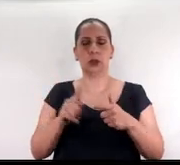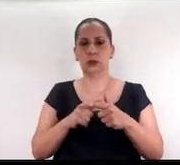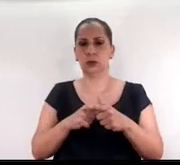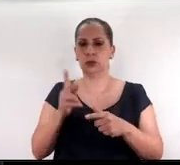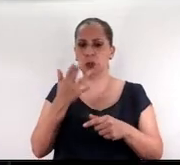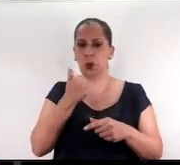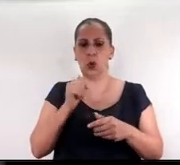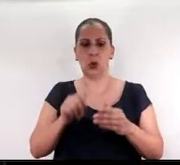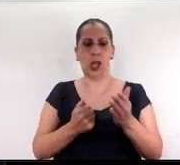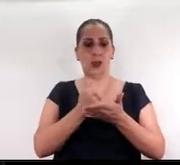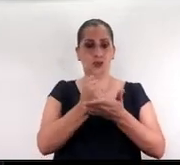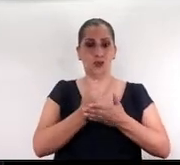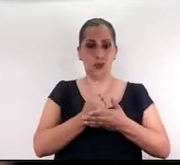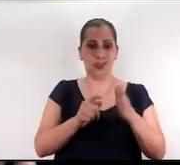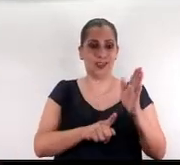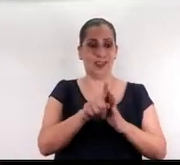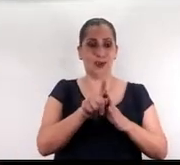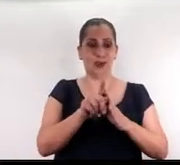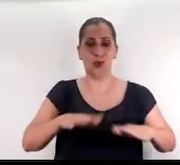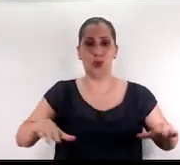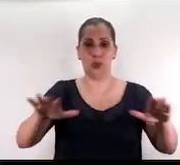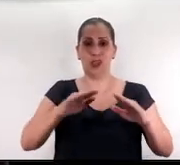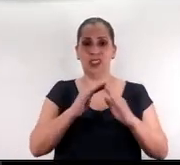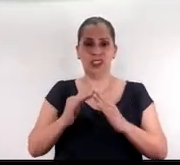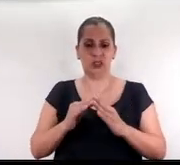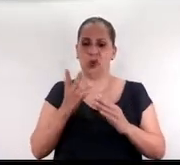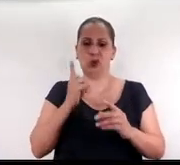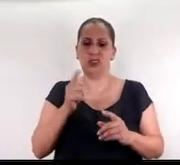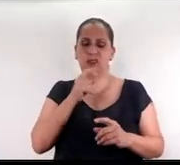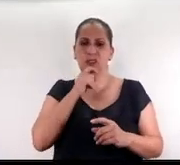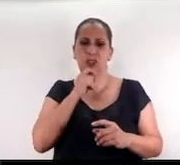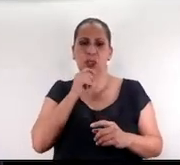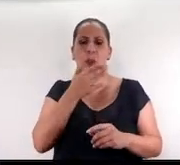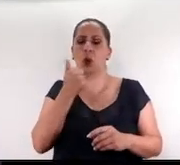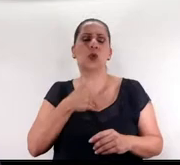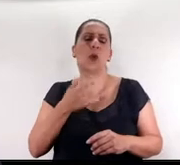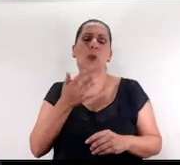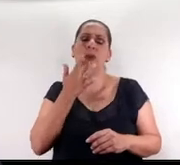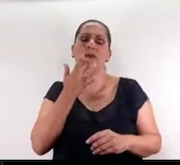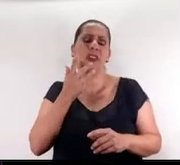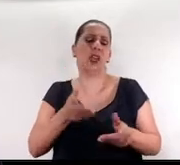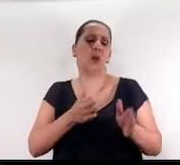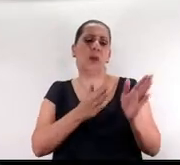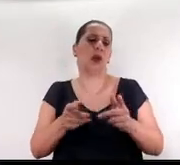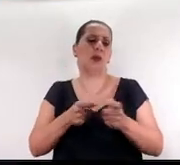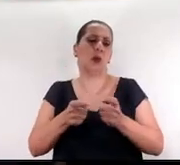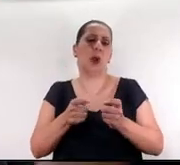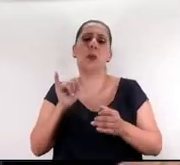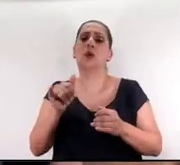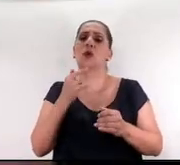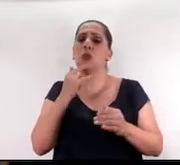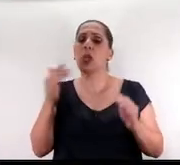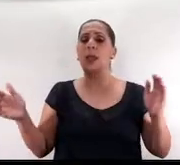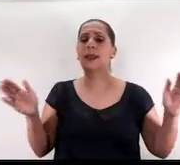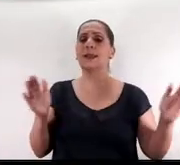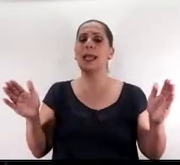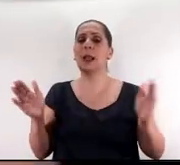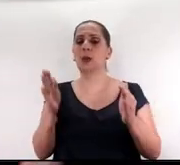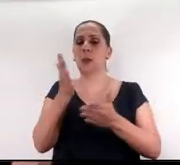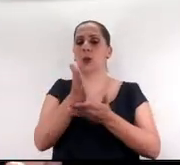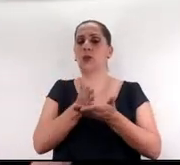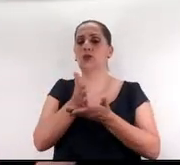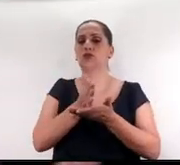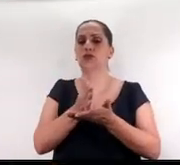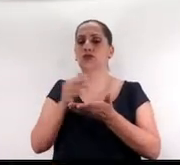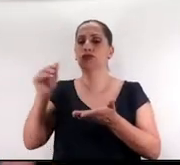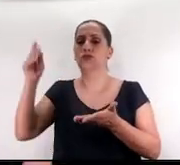desarrollo urbanístico armónico, más bien pueden estarlo dificultando. Yo prefiero los planes reguladores, por eso dije un término medio entre California y Texas. Okay.